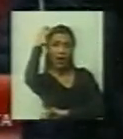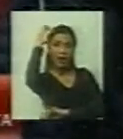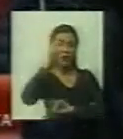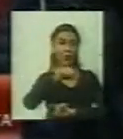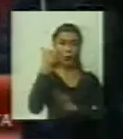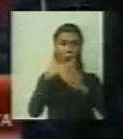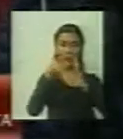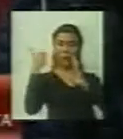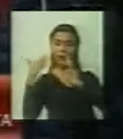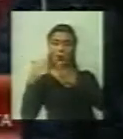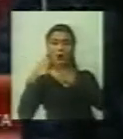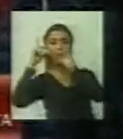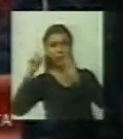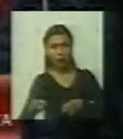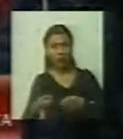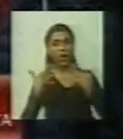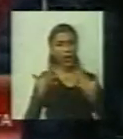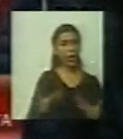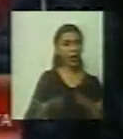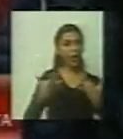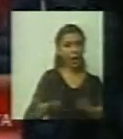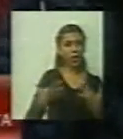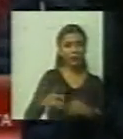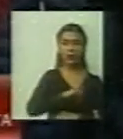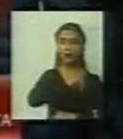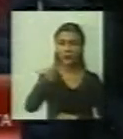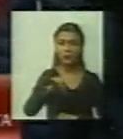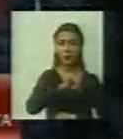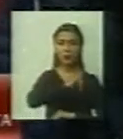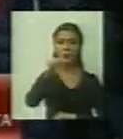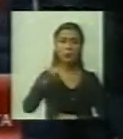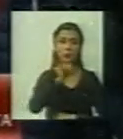también, sí. Ya cansados de reclamar y se quedan ahí, como quien dice,